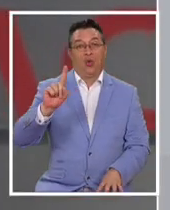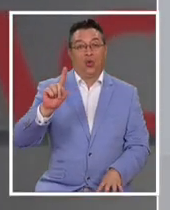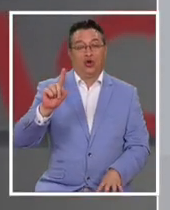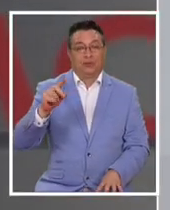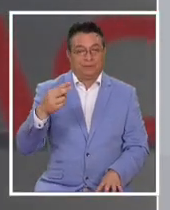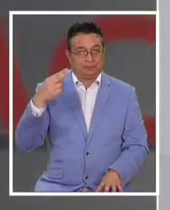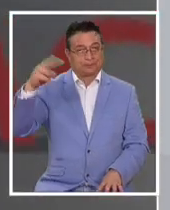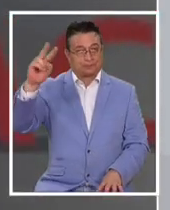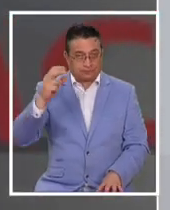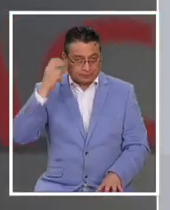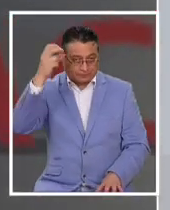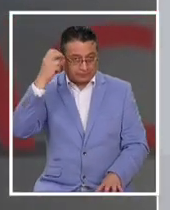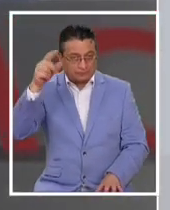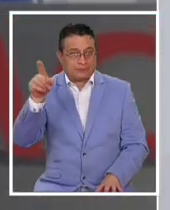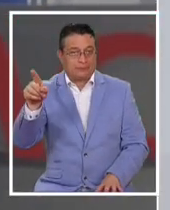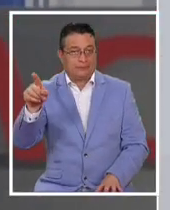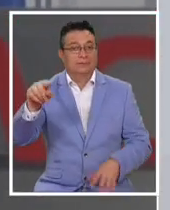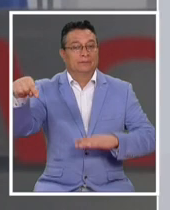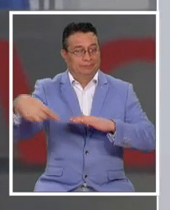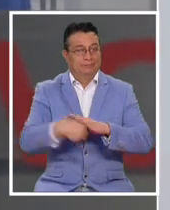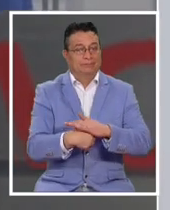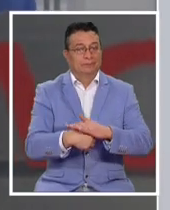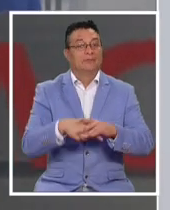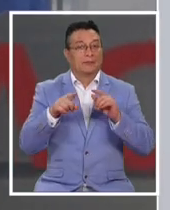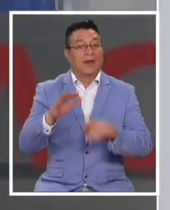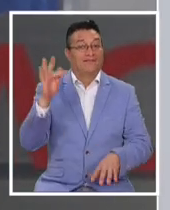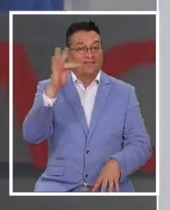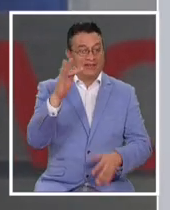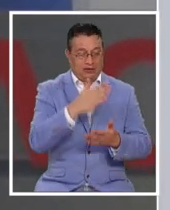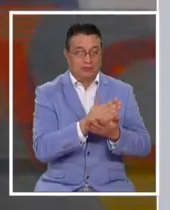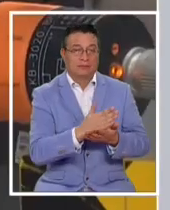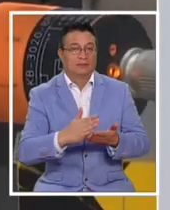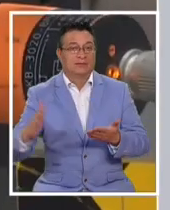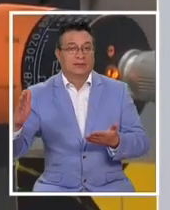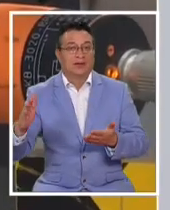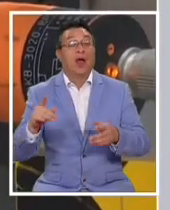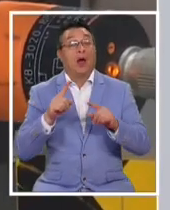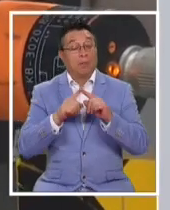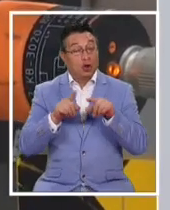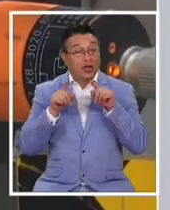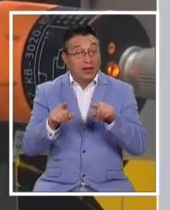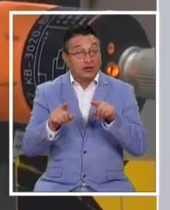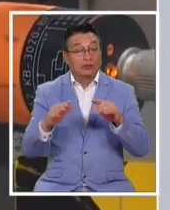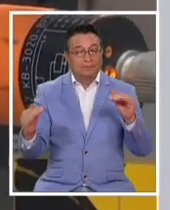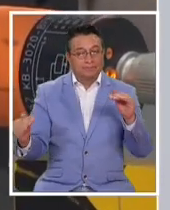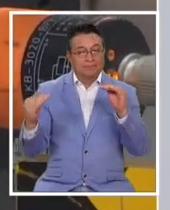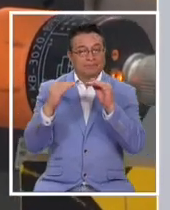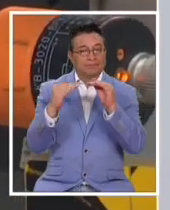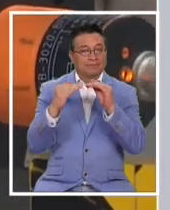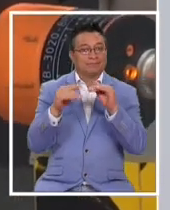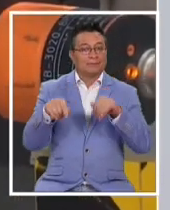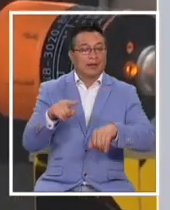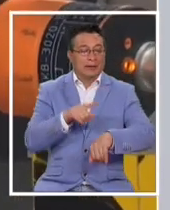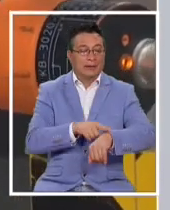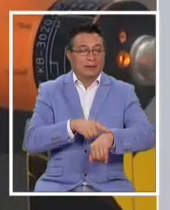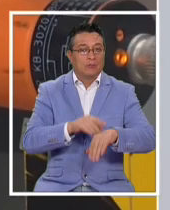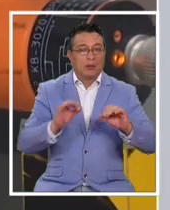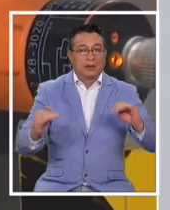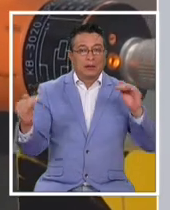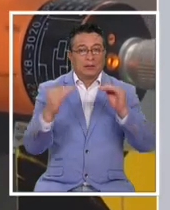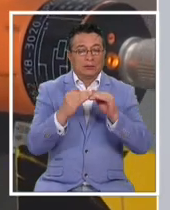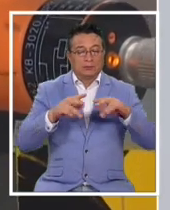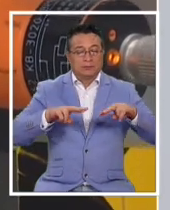menos. Y esto también ocurre desde febrero en adelante, por lo tanto también coincide con el periodo en que